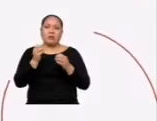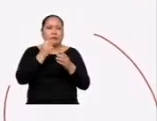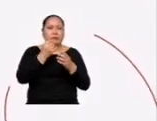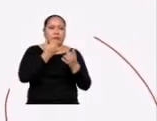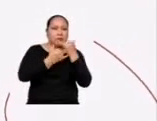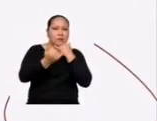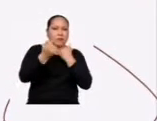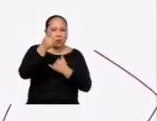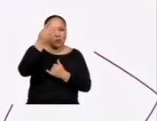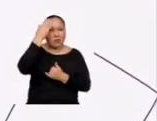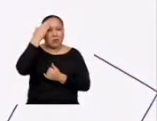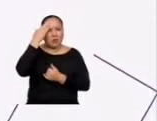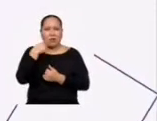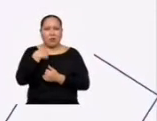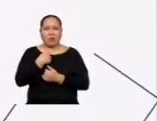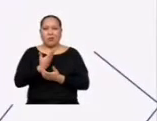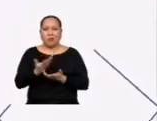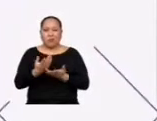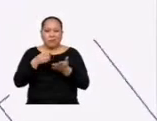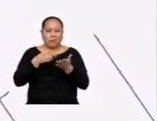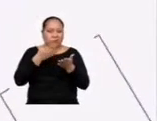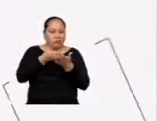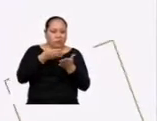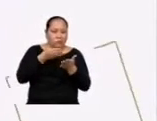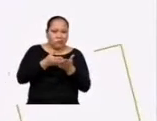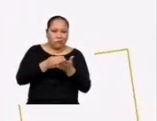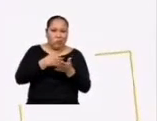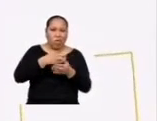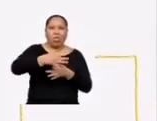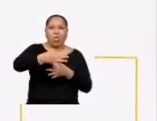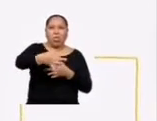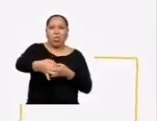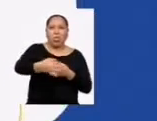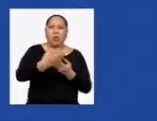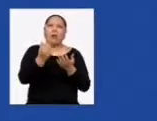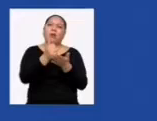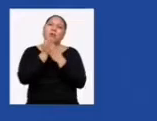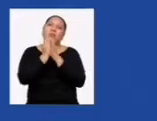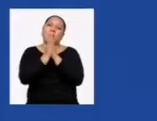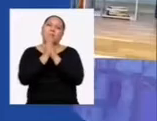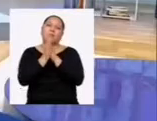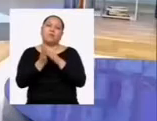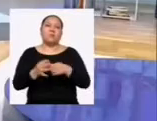tú sabes que a veces soy algo exagerado o impreciso. Ayúdame, pues.